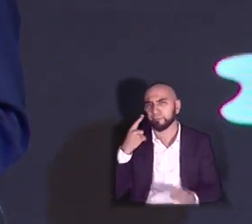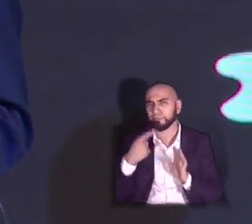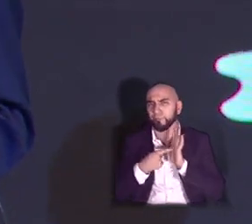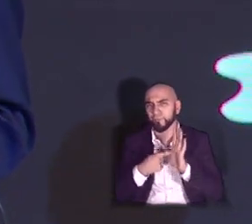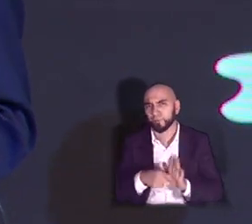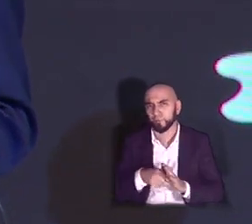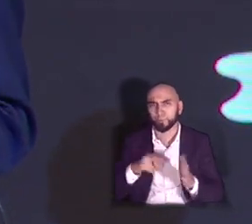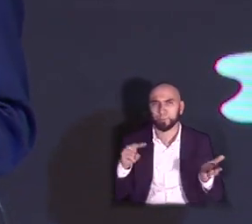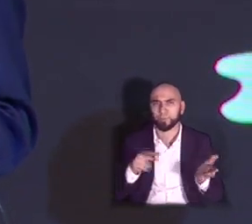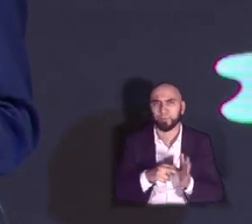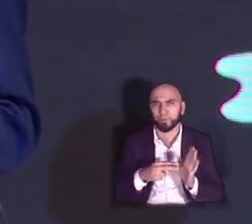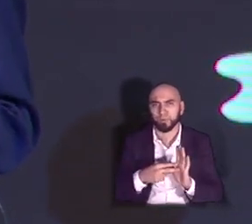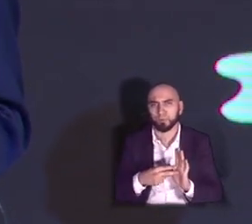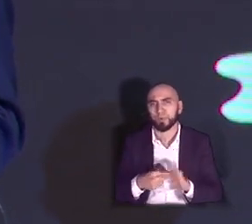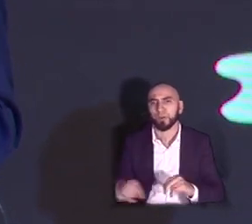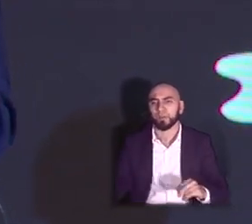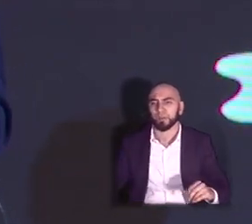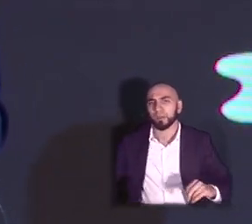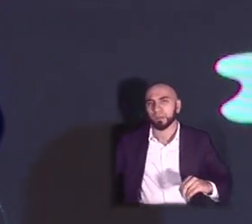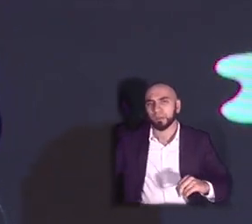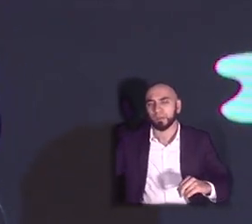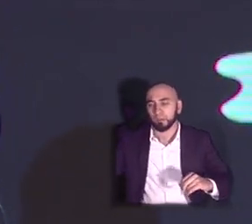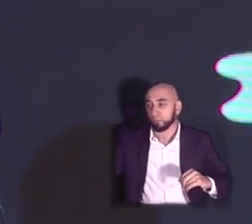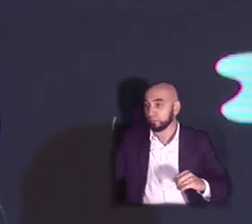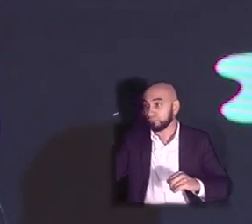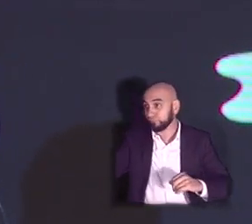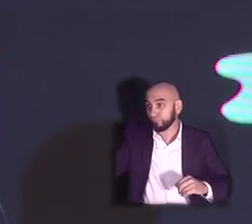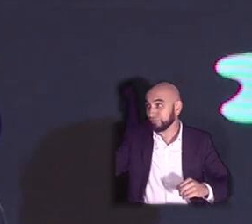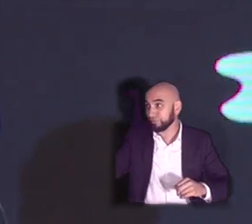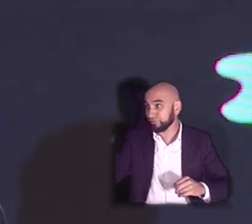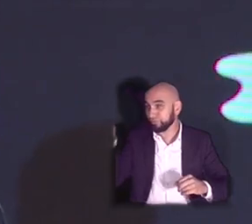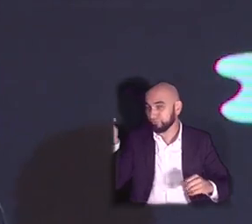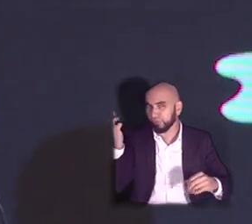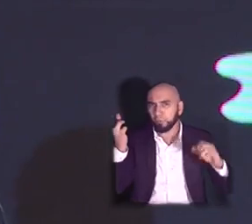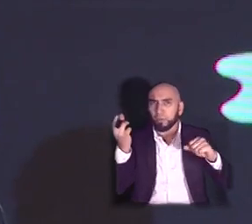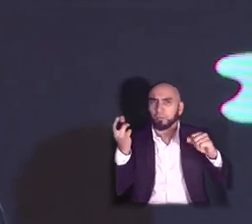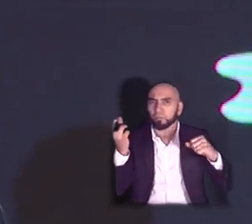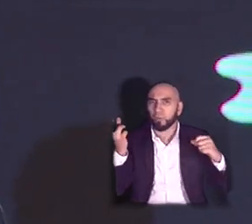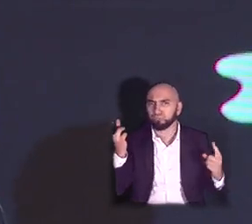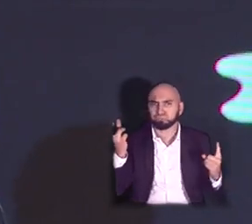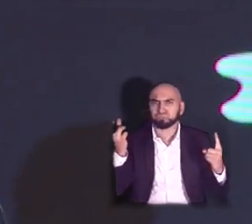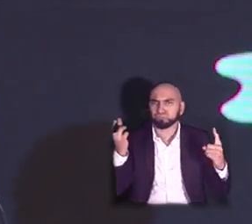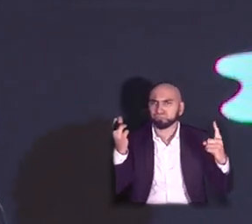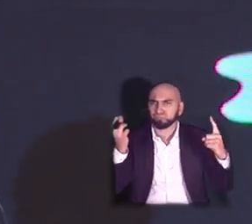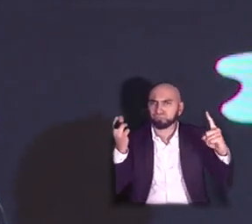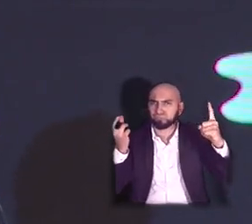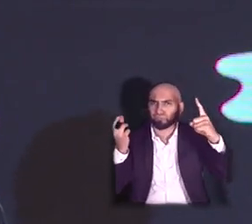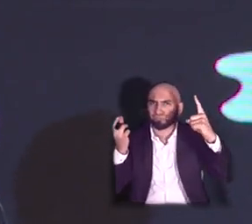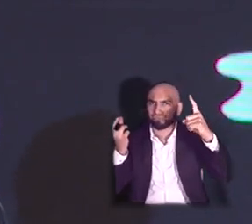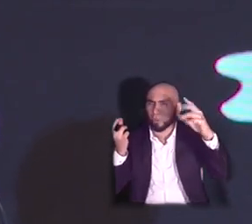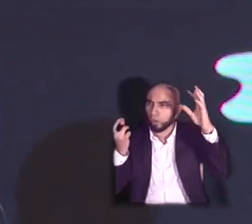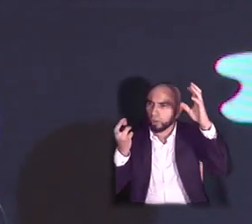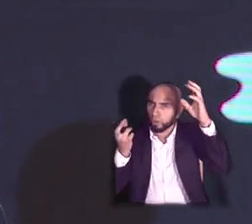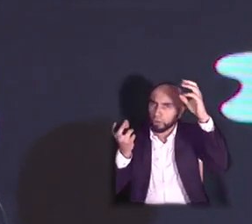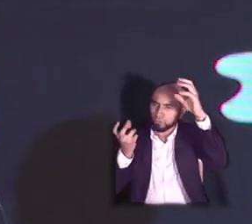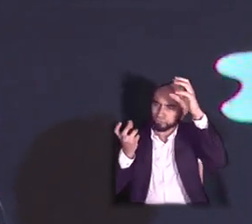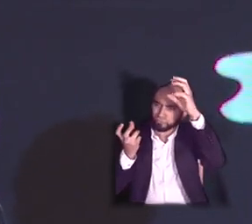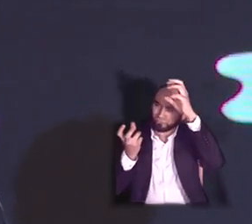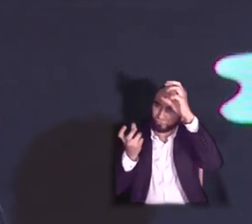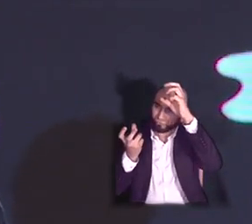de aterrizar en un cometa. Ahora, todo lo que tenemos que hacer no es aterrizar solamente una cámara,